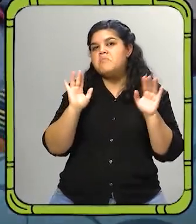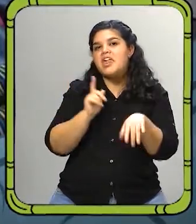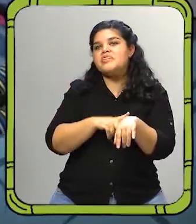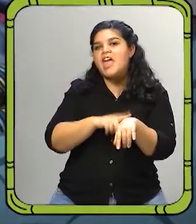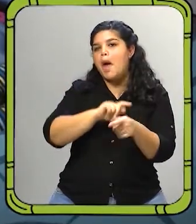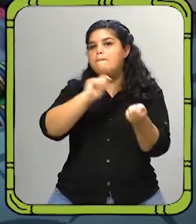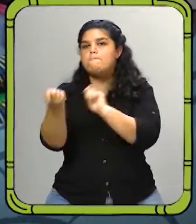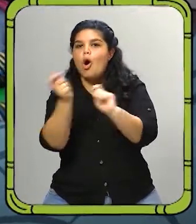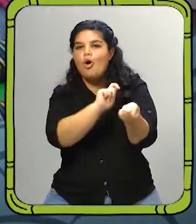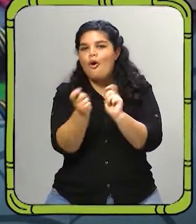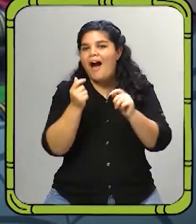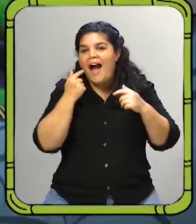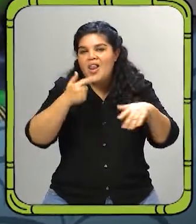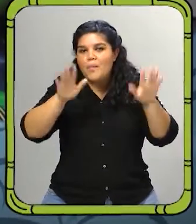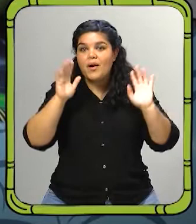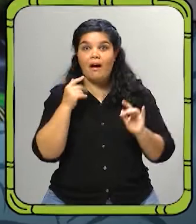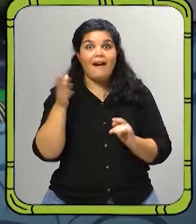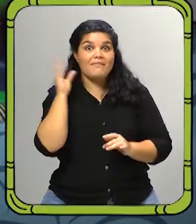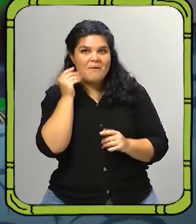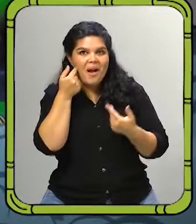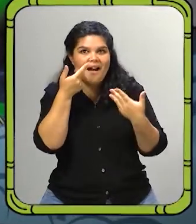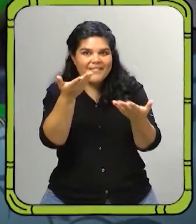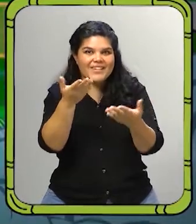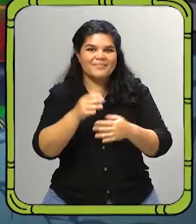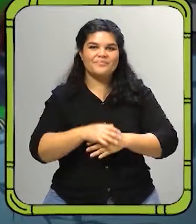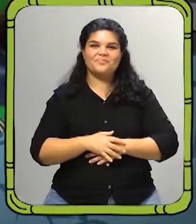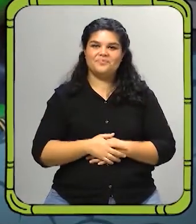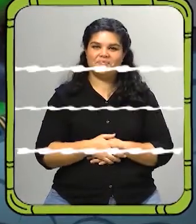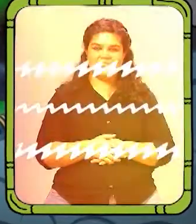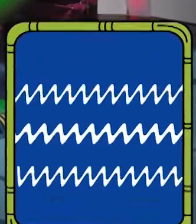ser. Vamos quería a escuchar esa canción, sí. Sí, nos encanta. Dice así.